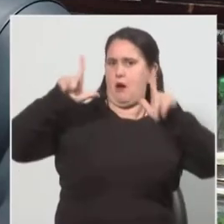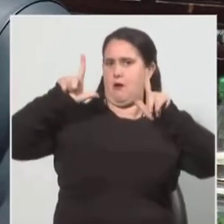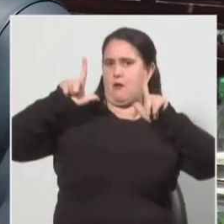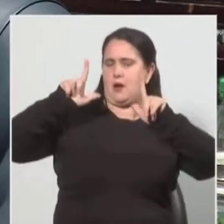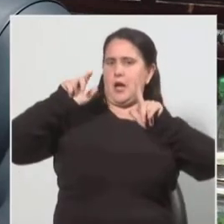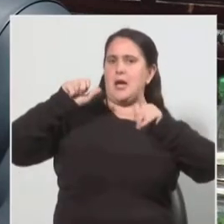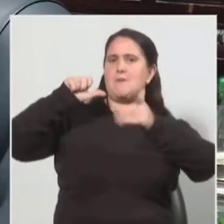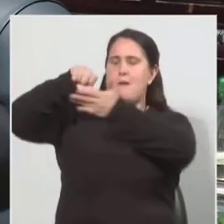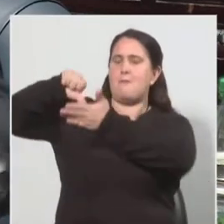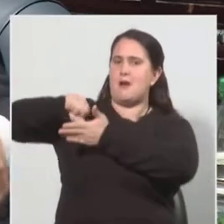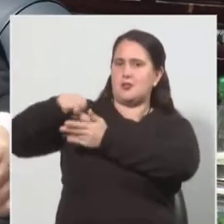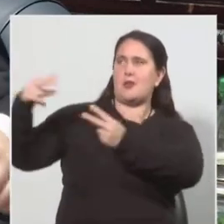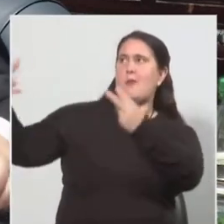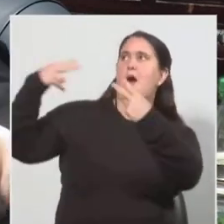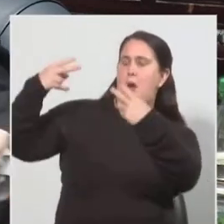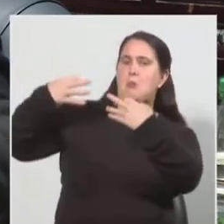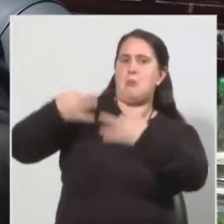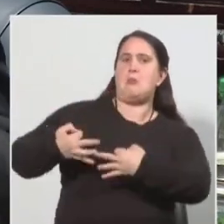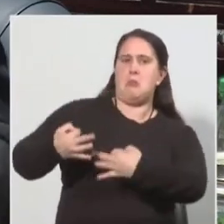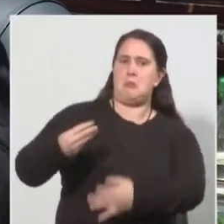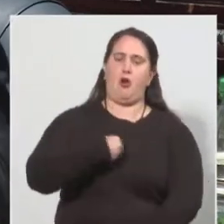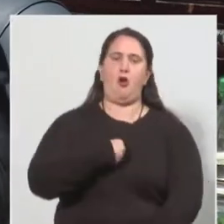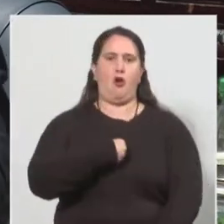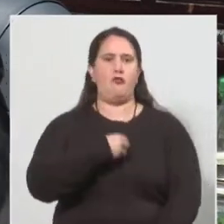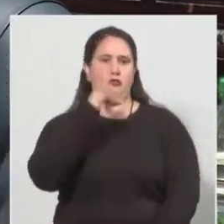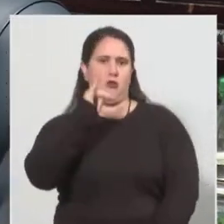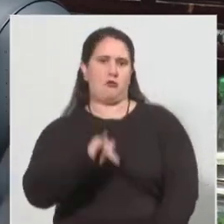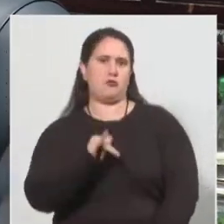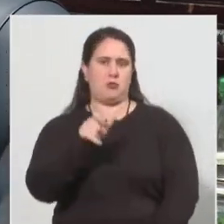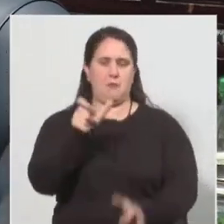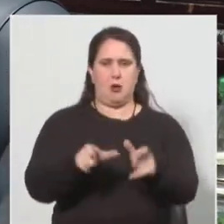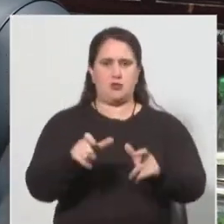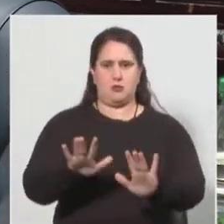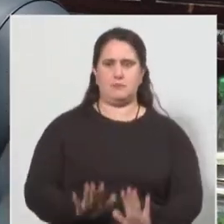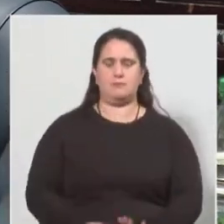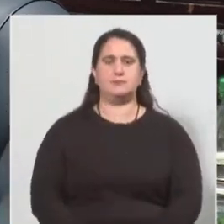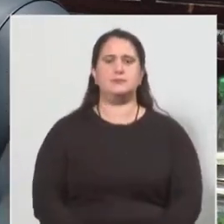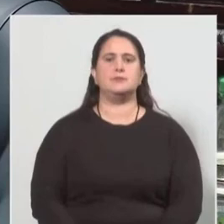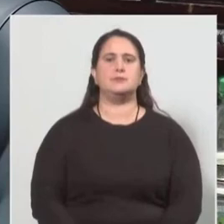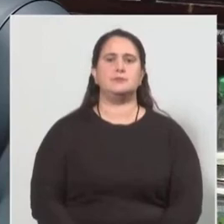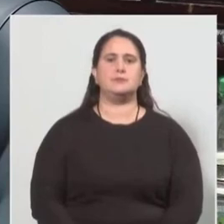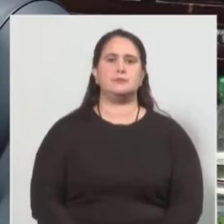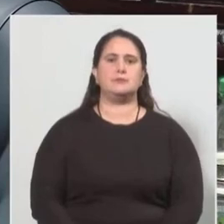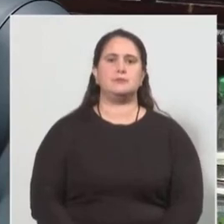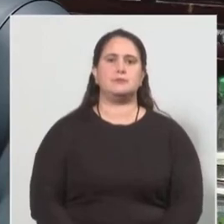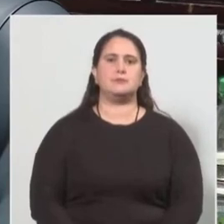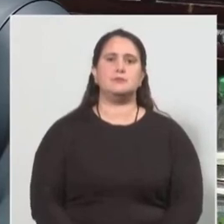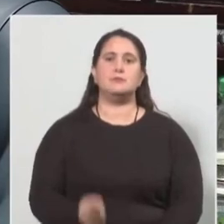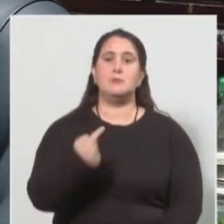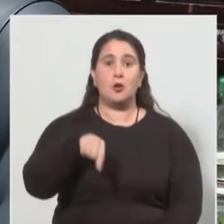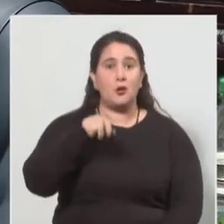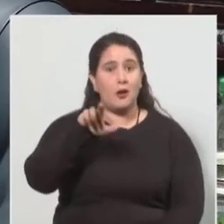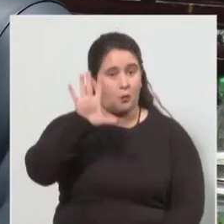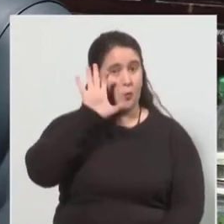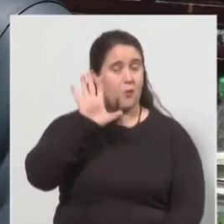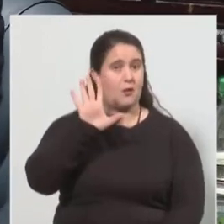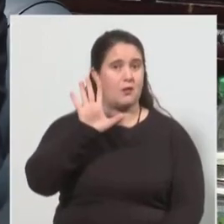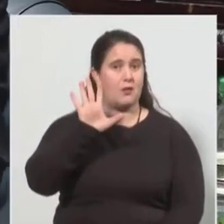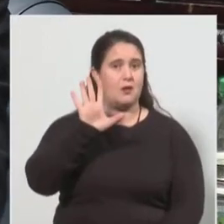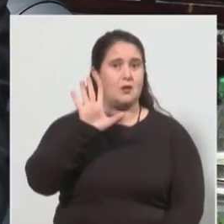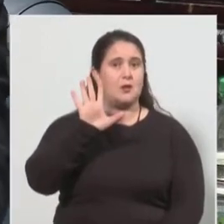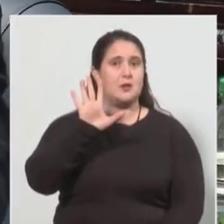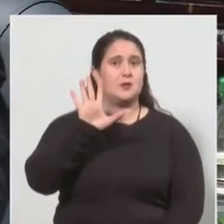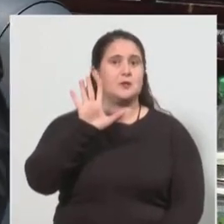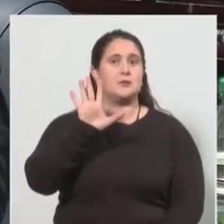reputación internacional y su credibilidad ante la ciudadanía. Pero recordemos que